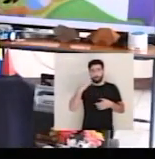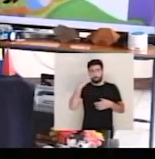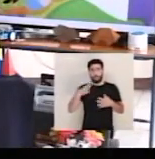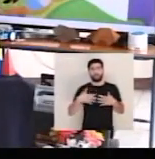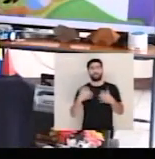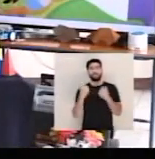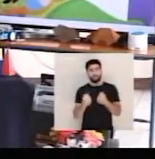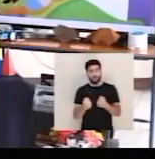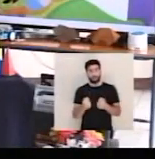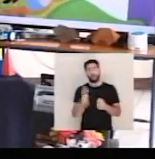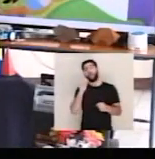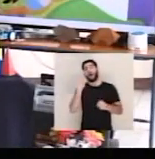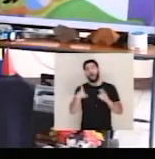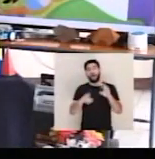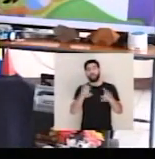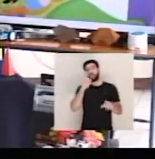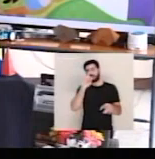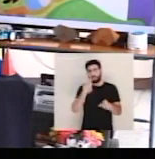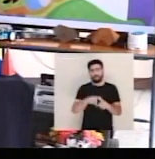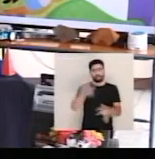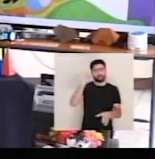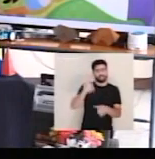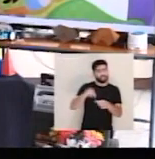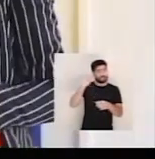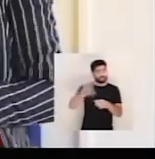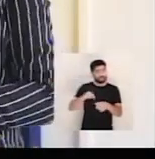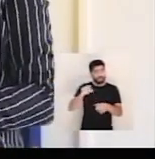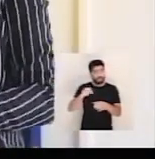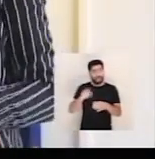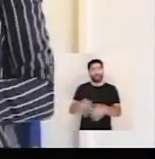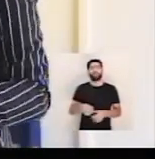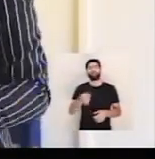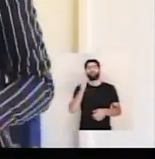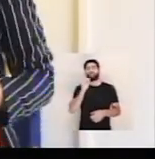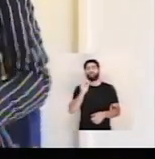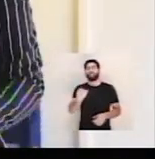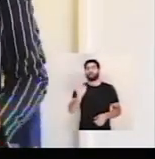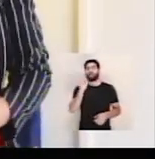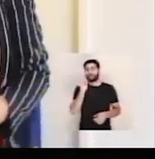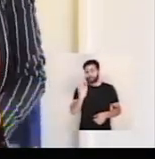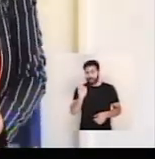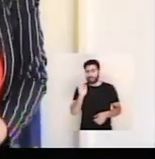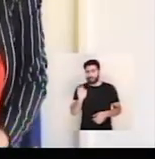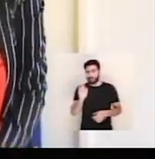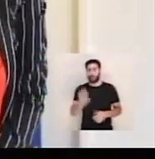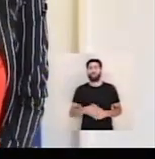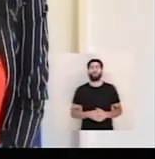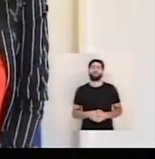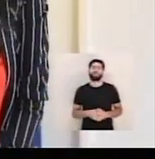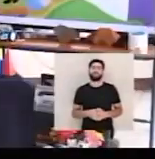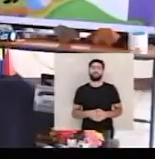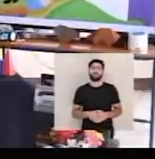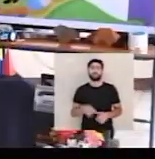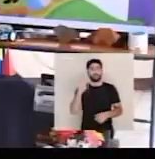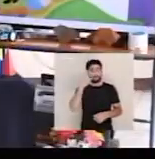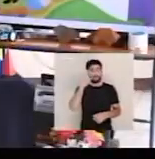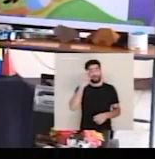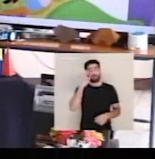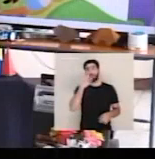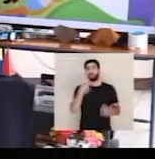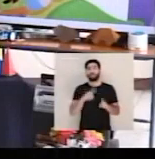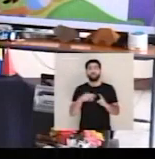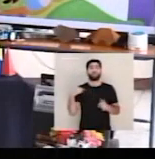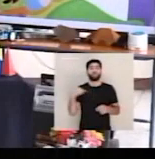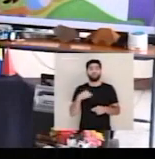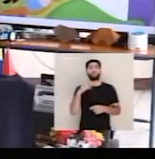sanos. También nos dan a veces un té de manzanilla. ¡Qué delicioso ese té! Pero